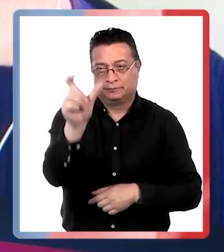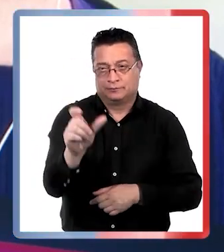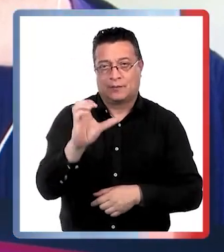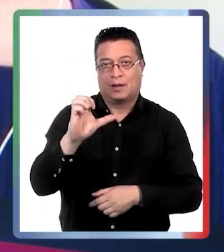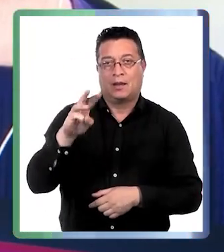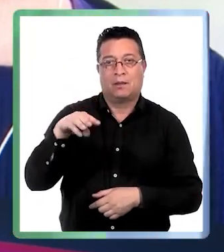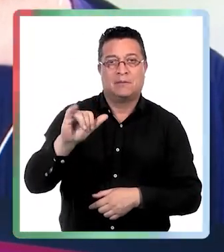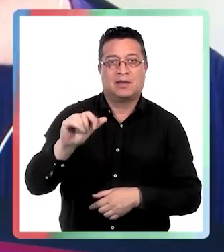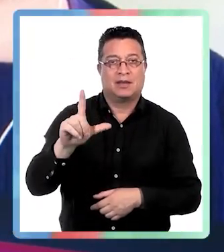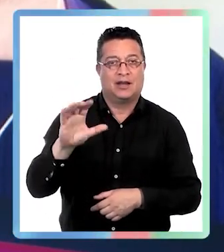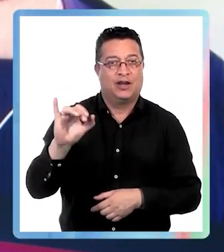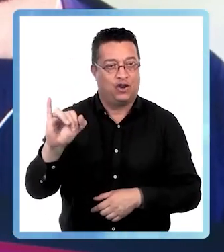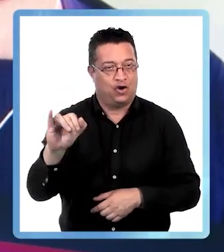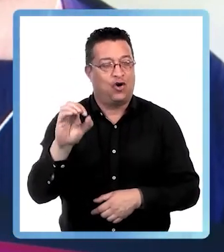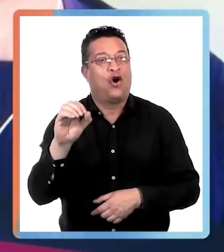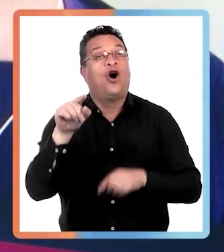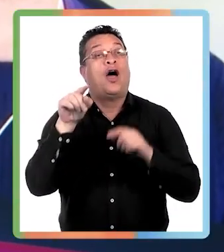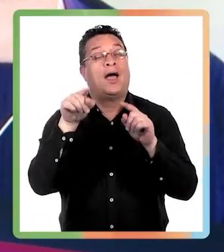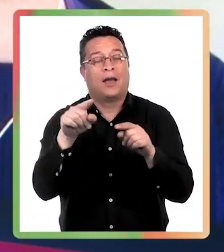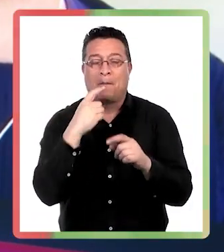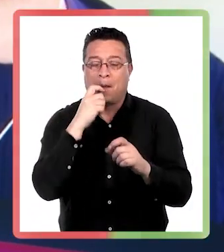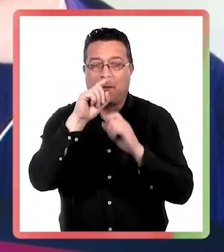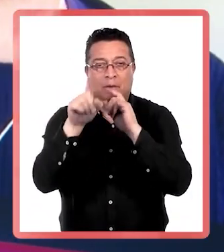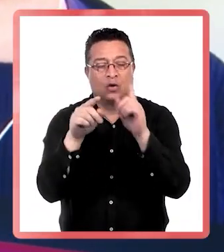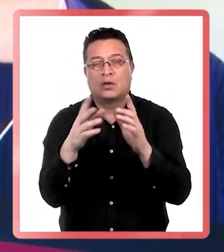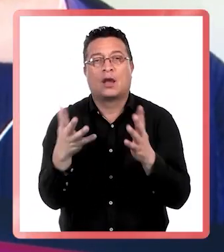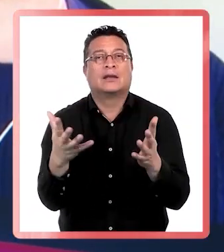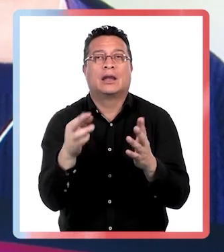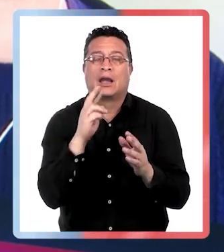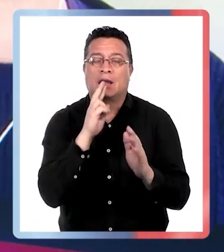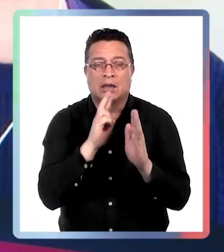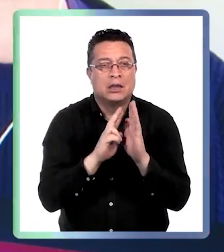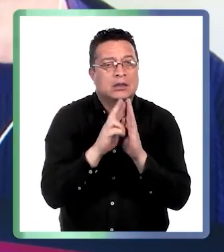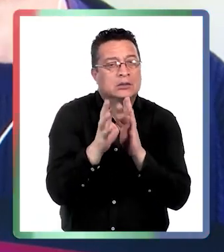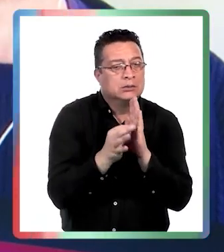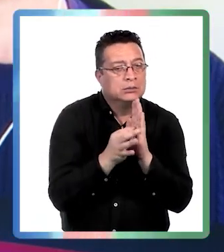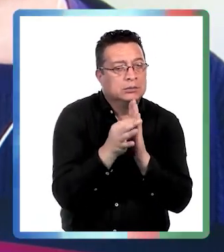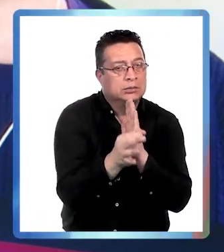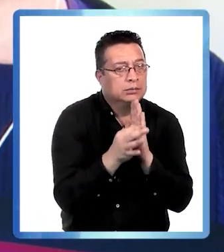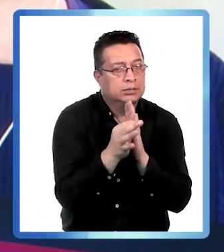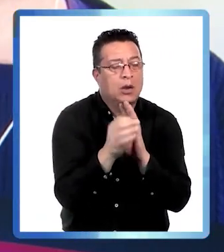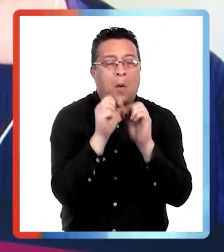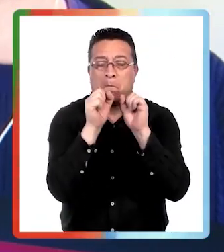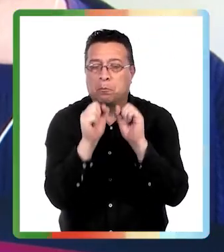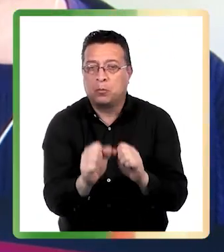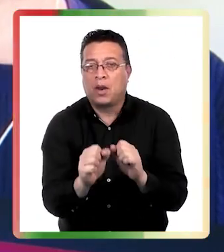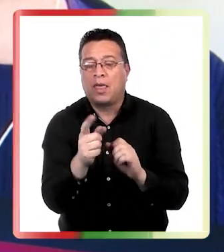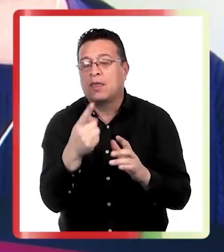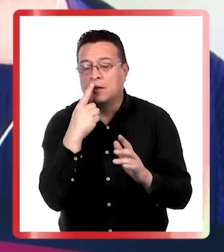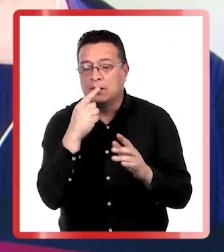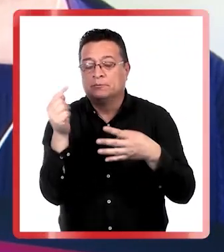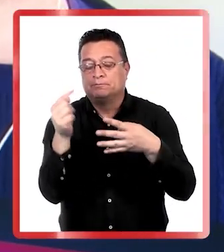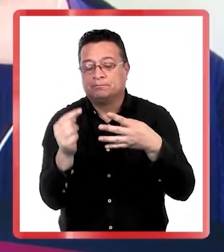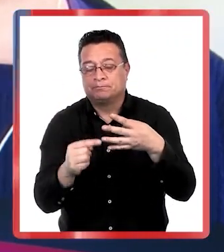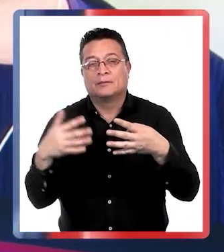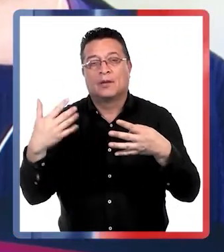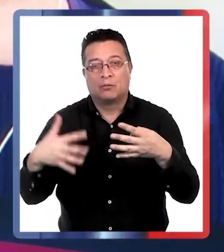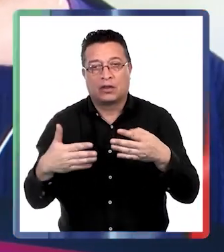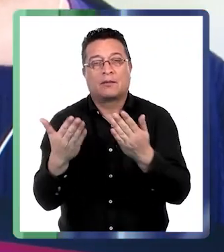Estamos con Emilio. Emilio, preguntarte qué recomendaciones se pueden destacar en